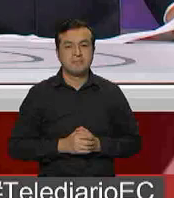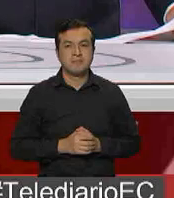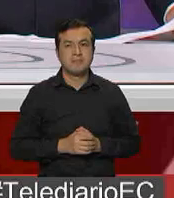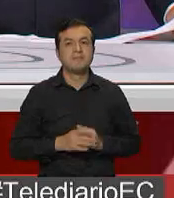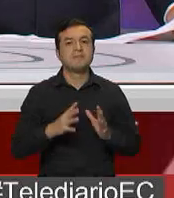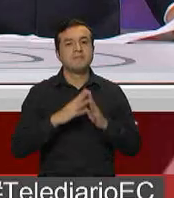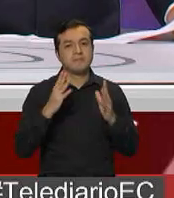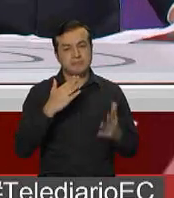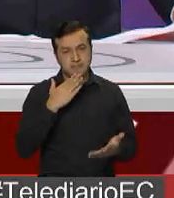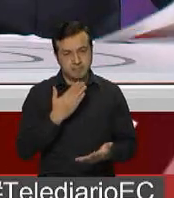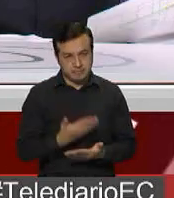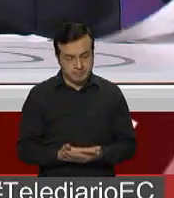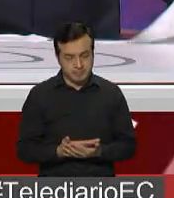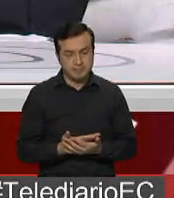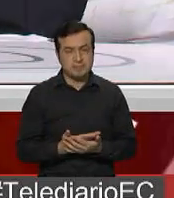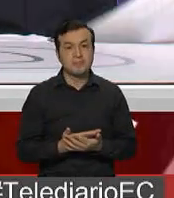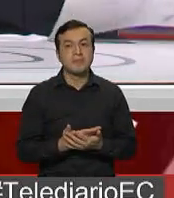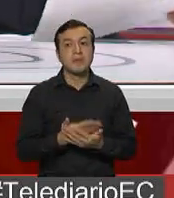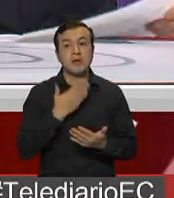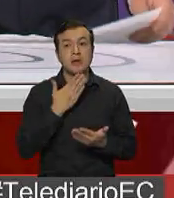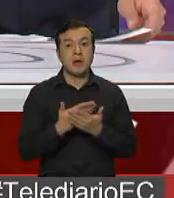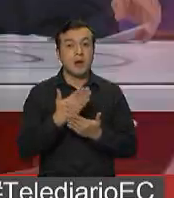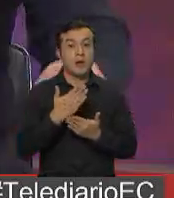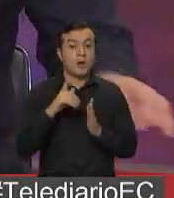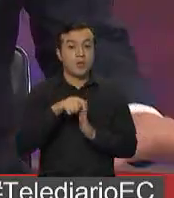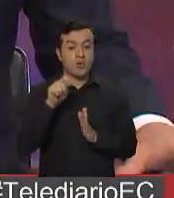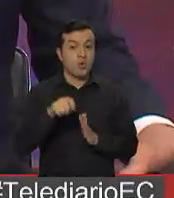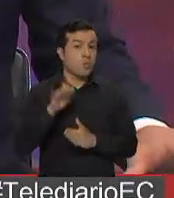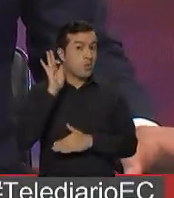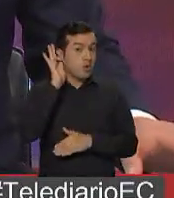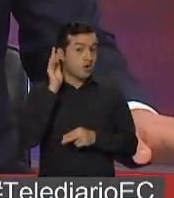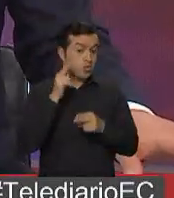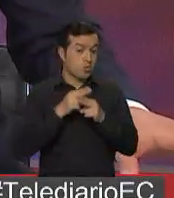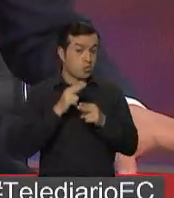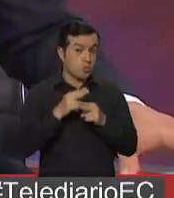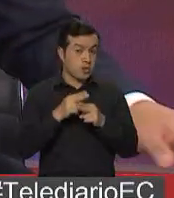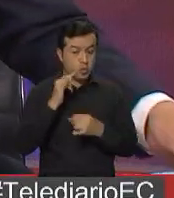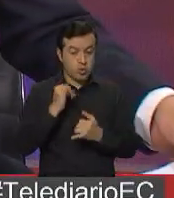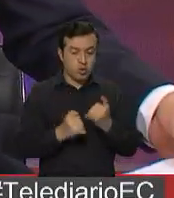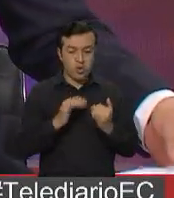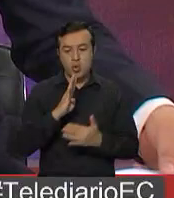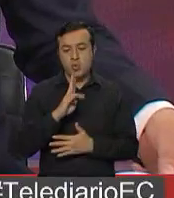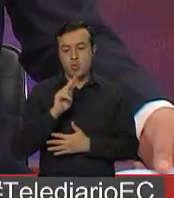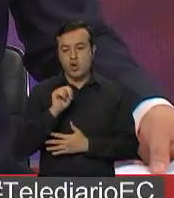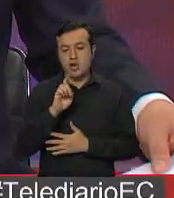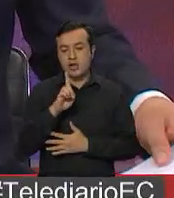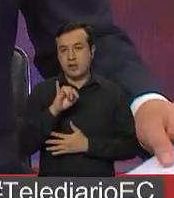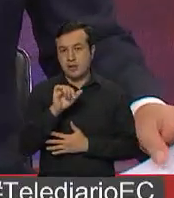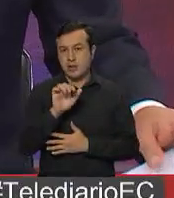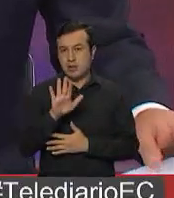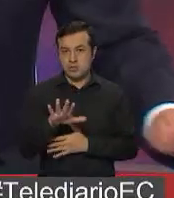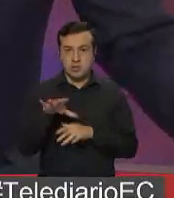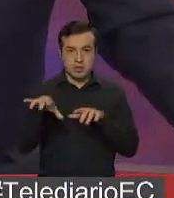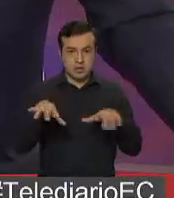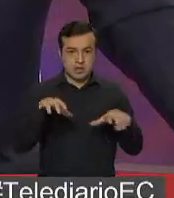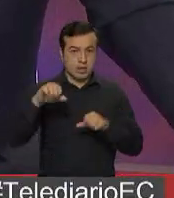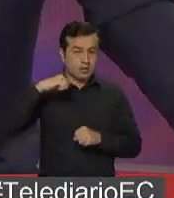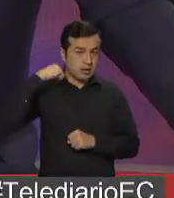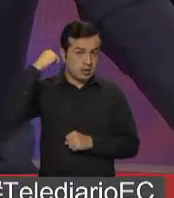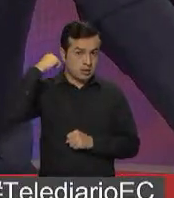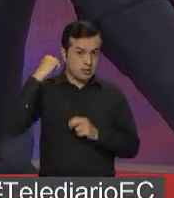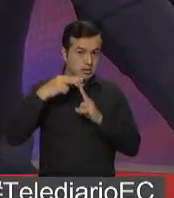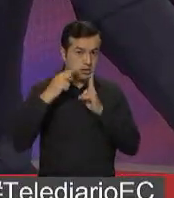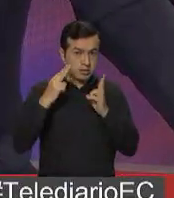Muchas gracias, Pablo. Muy gentil. Agradecemos a la abogada Silvia Buendía, integrante de la Comisión Anticorrupción, activista y defensora de derechos